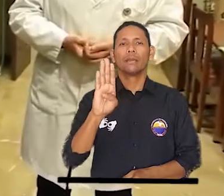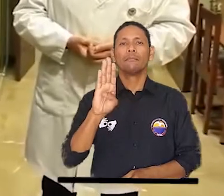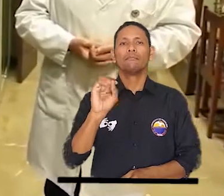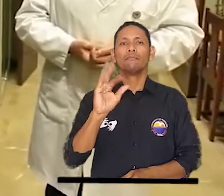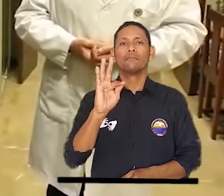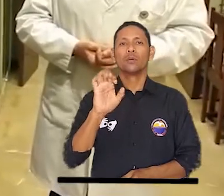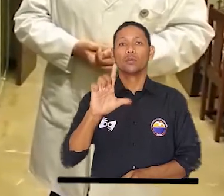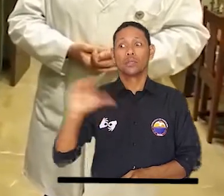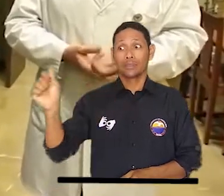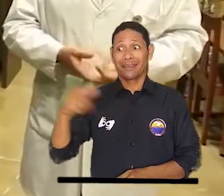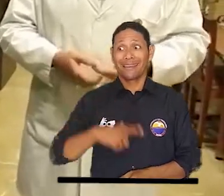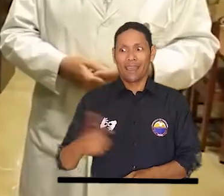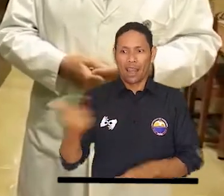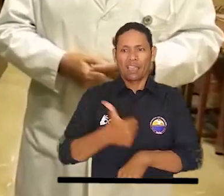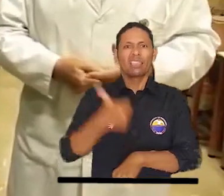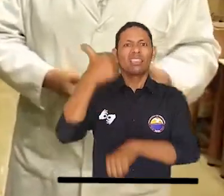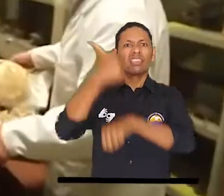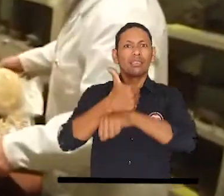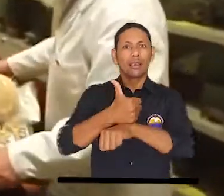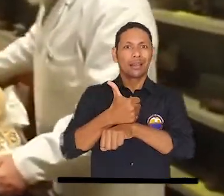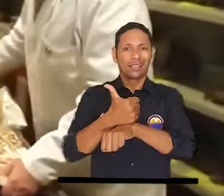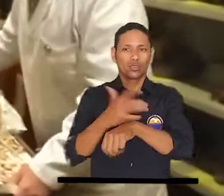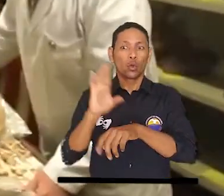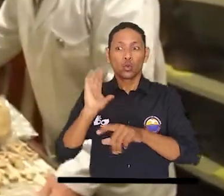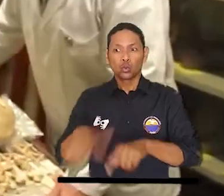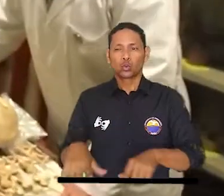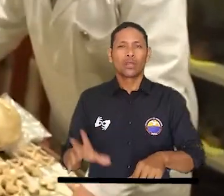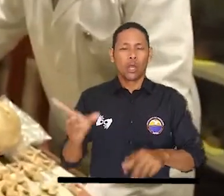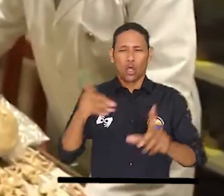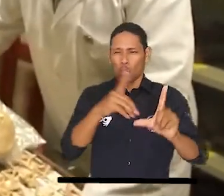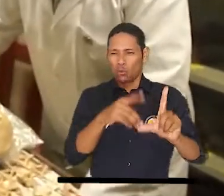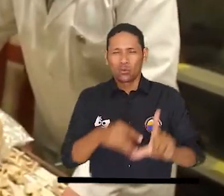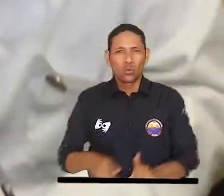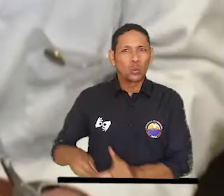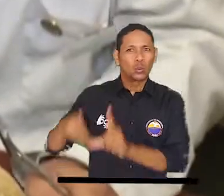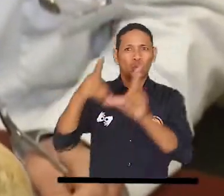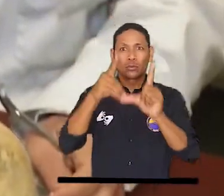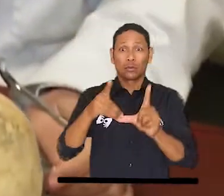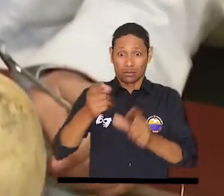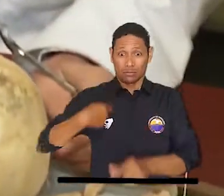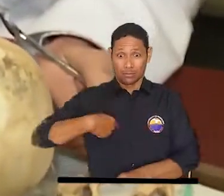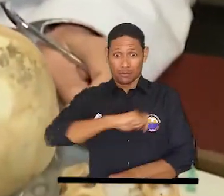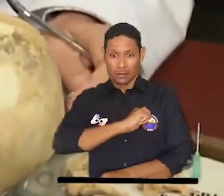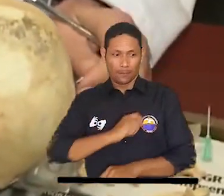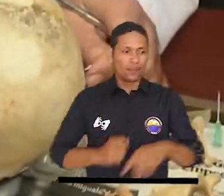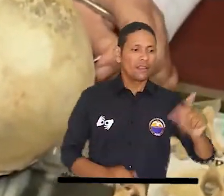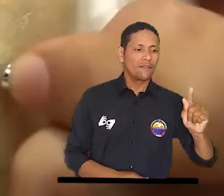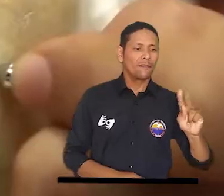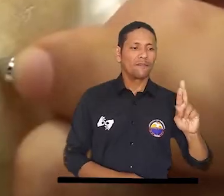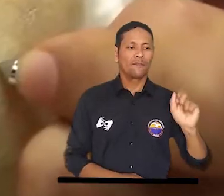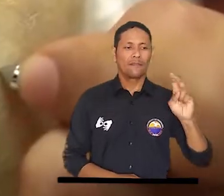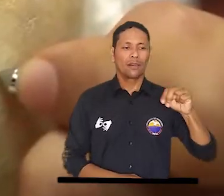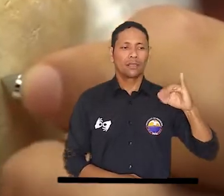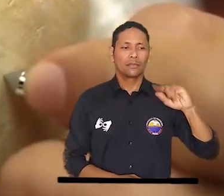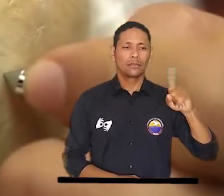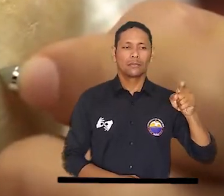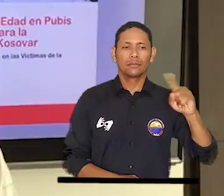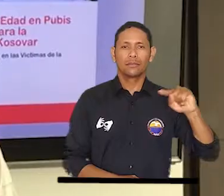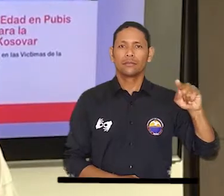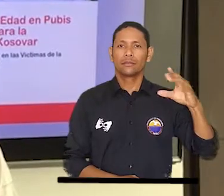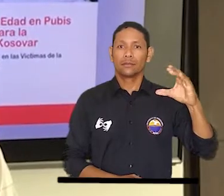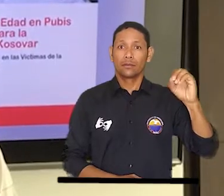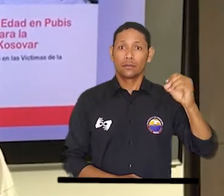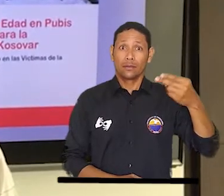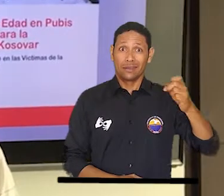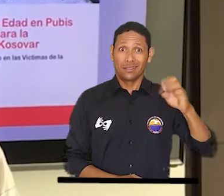Miguel Botella, quien es el director del doctorado en Antropología Forense de la Universidad de Granada, España. Francisco Echeverría, quien ha